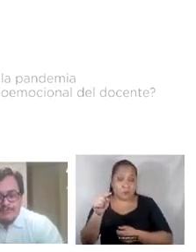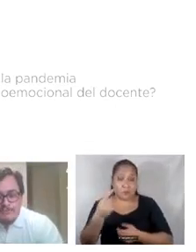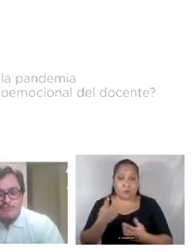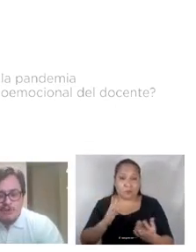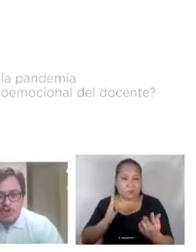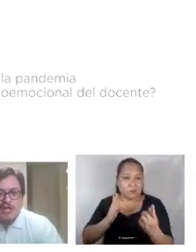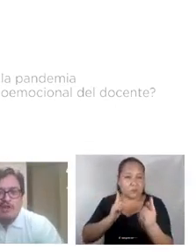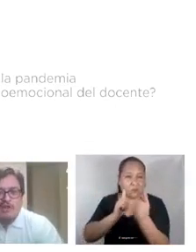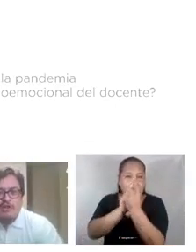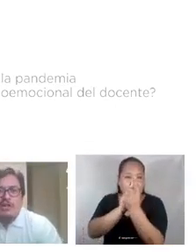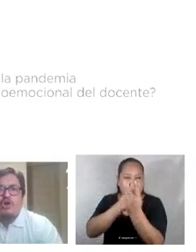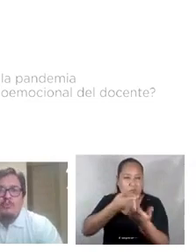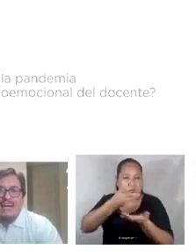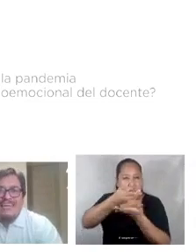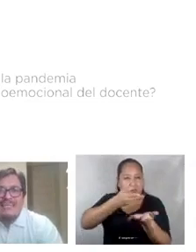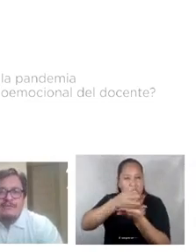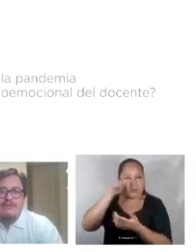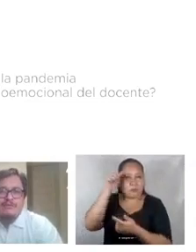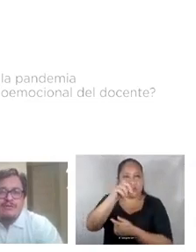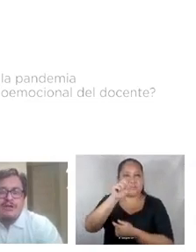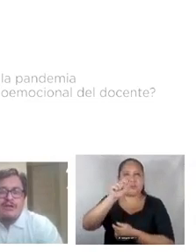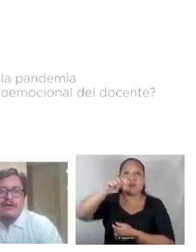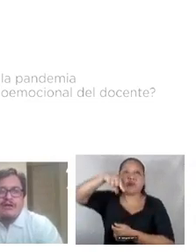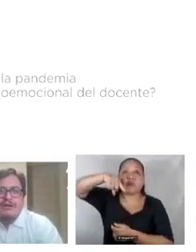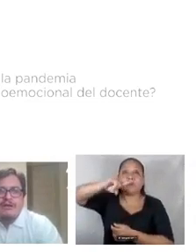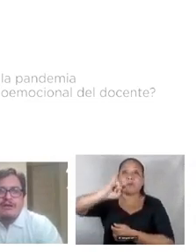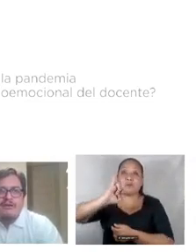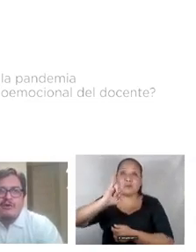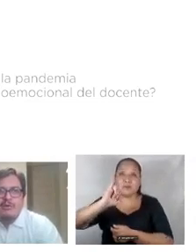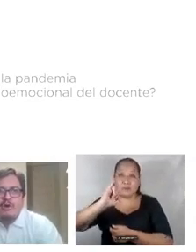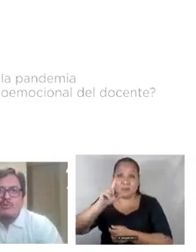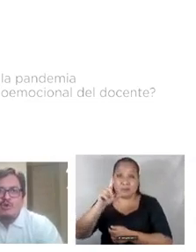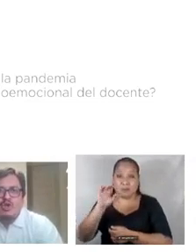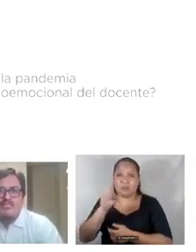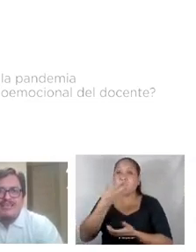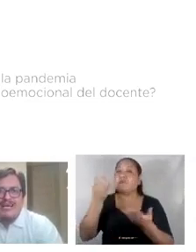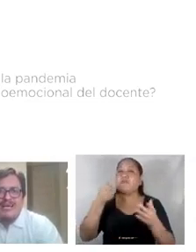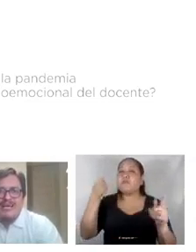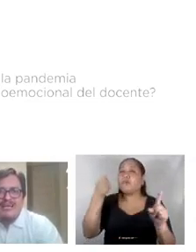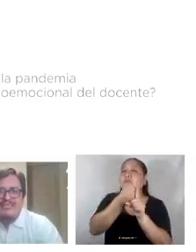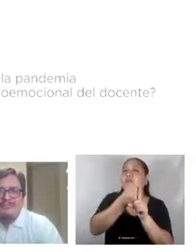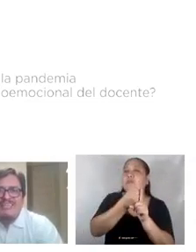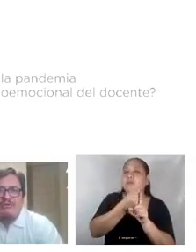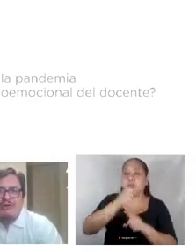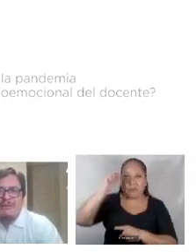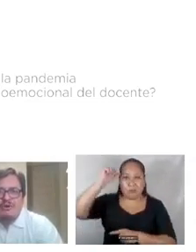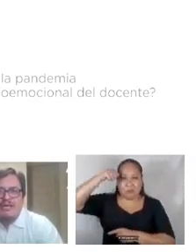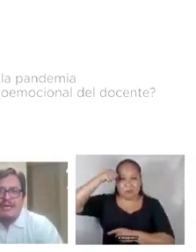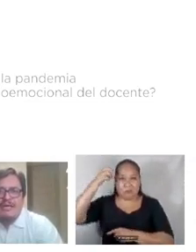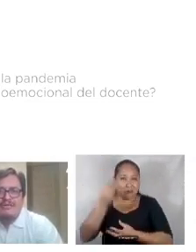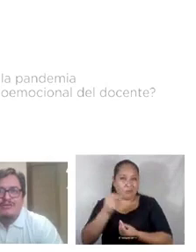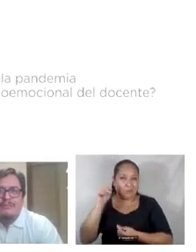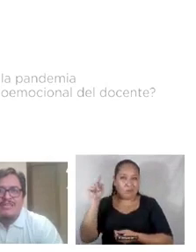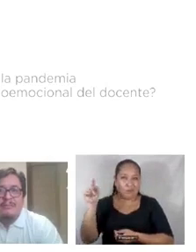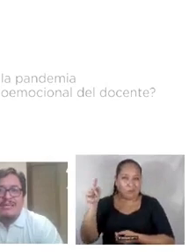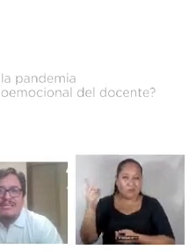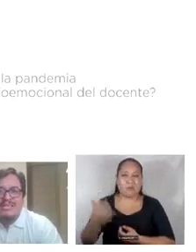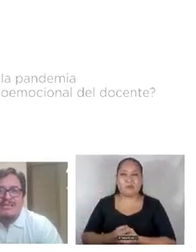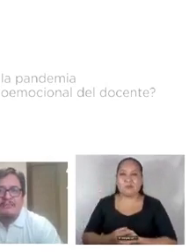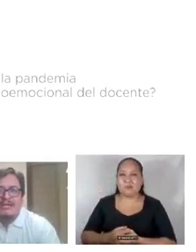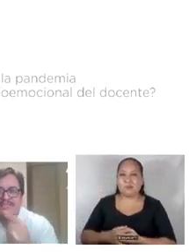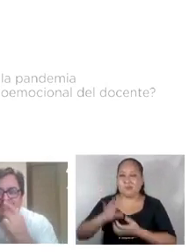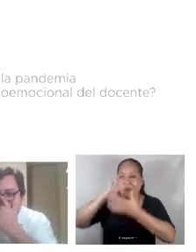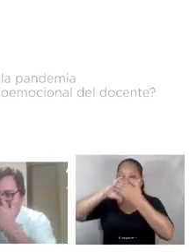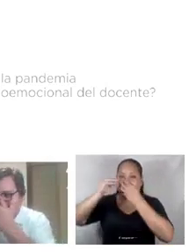enfrentar a Aquiles, ¿dónde lo golpearías, ¿no? Yo recuerdo mucho esa metáfora porque es